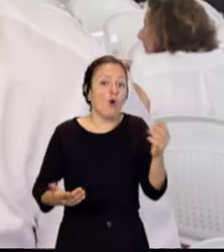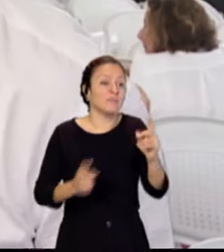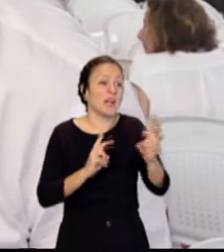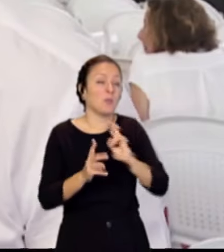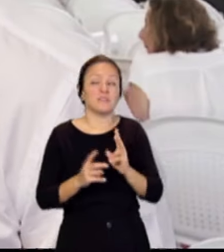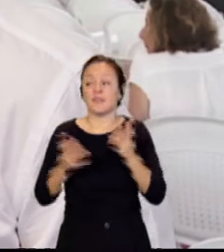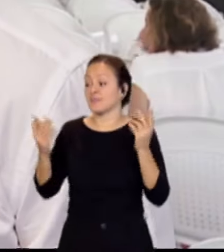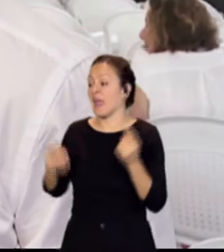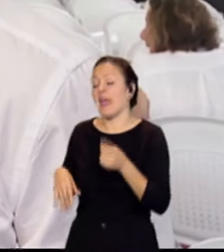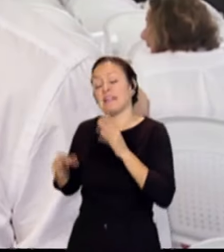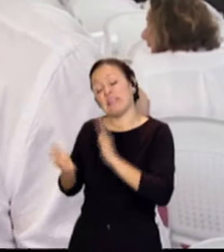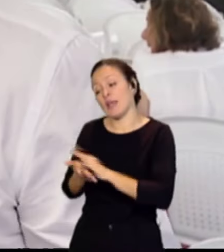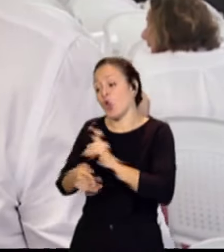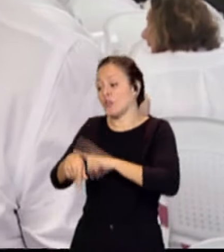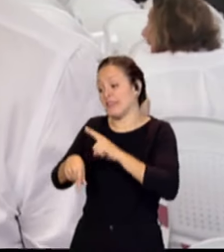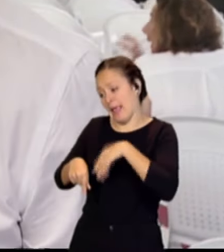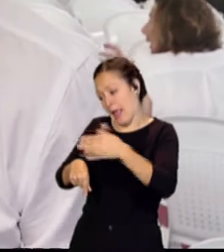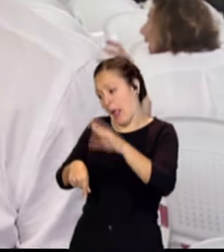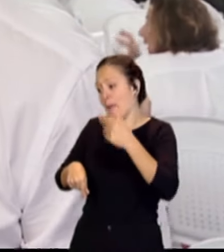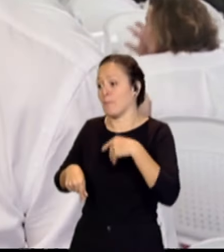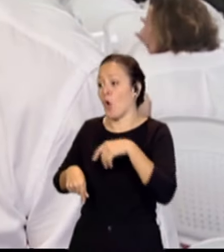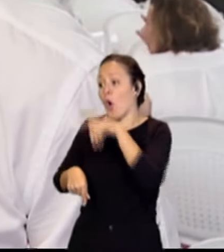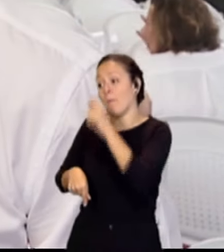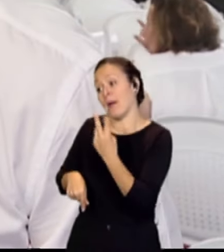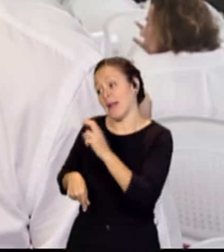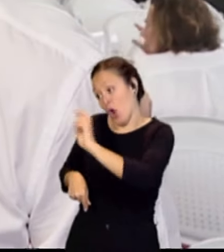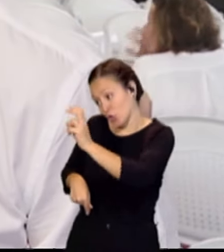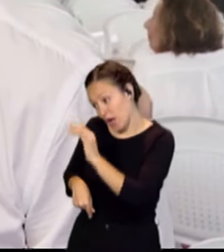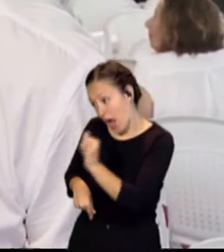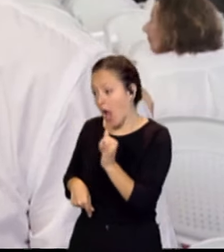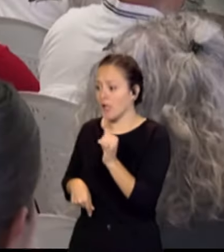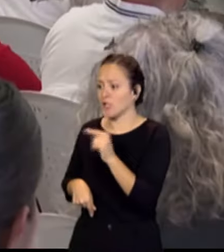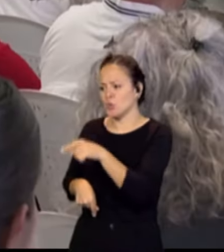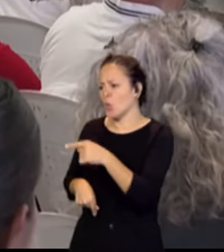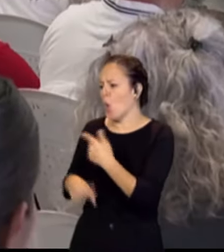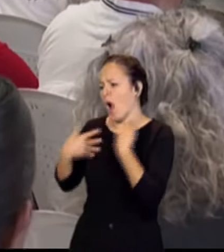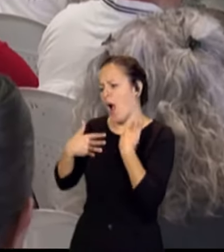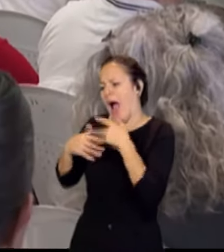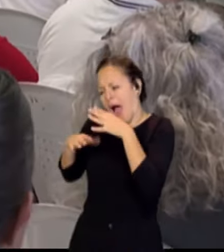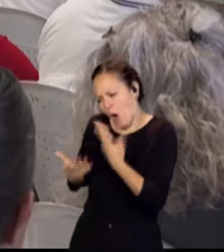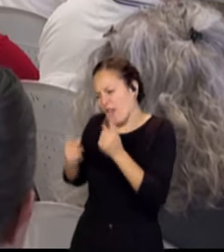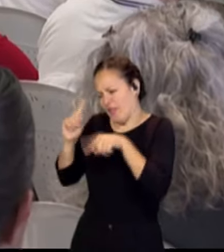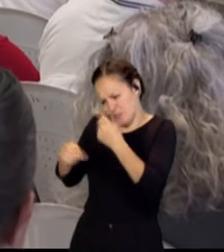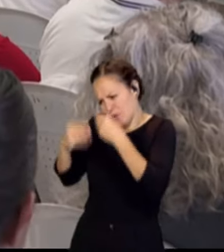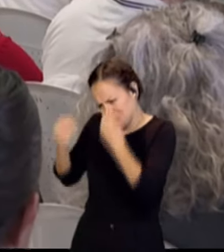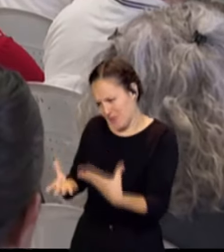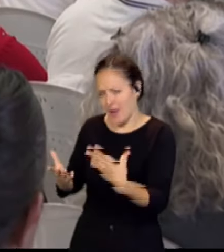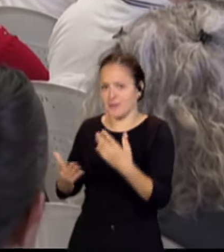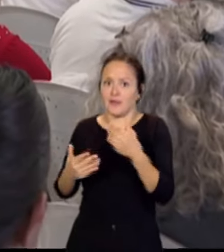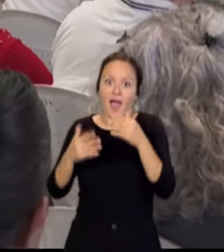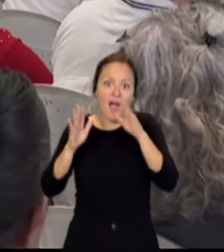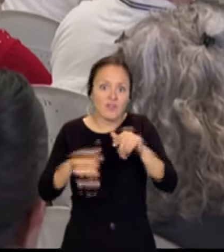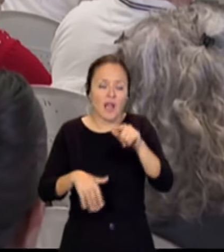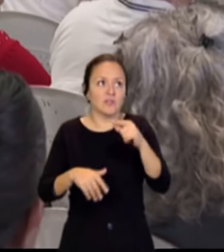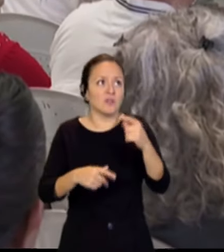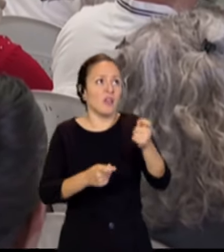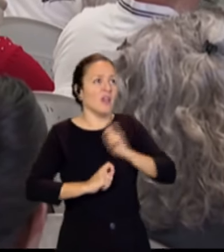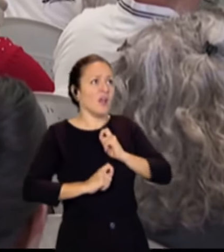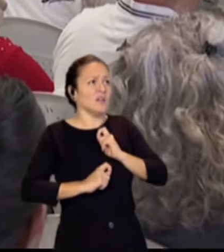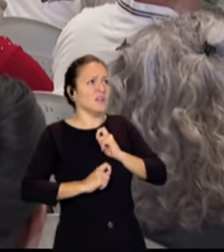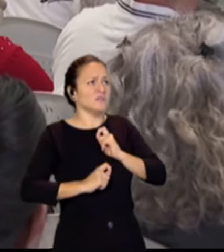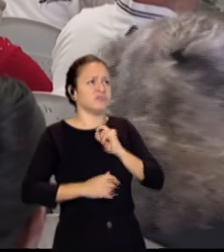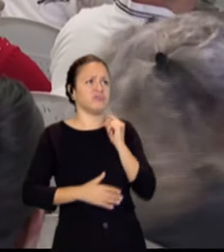hechas el tiempo lo cura todo hay más peces en el mar No hay mal que 100 años dure Entonces eso les invita a aislarse a aumentar